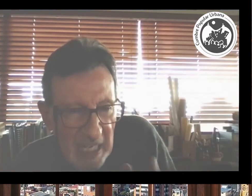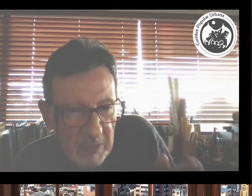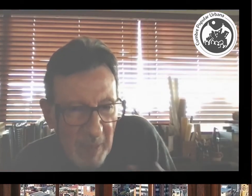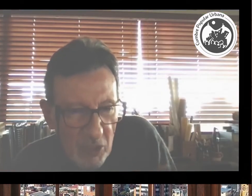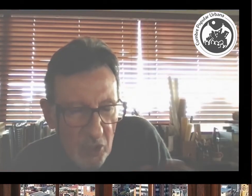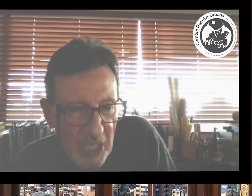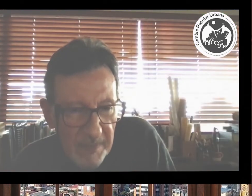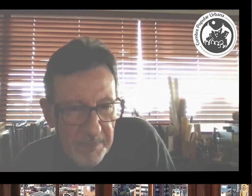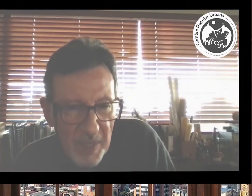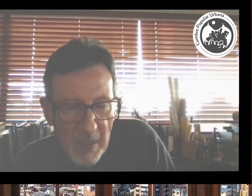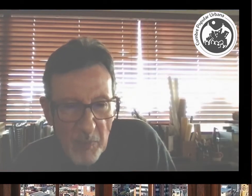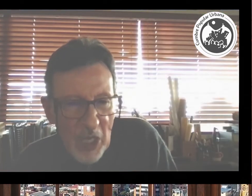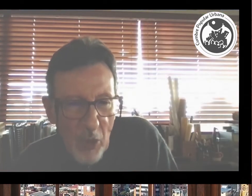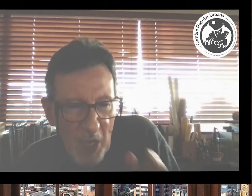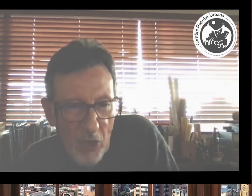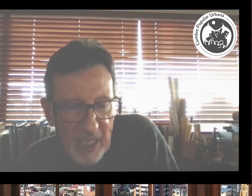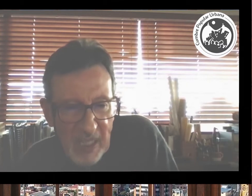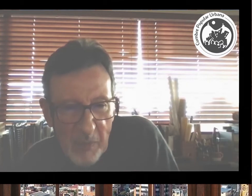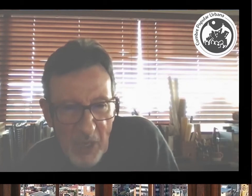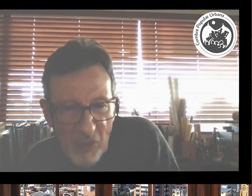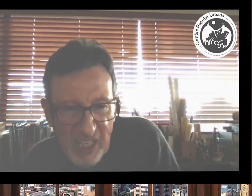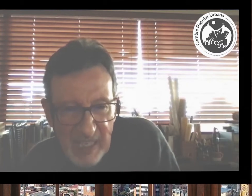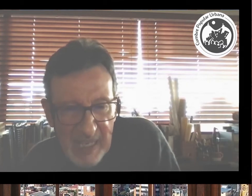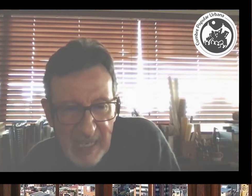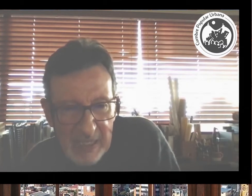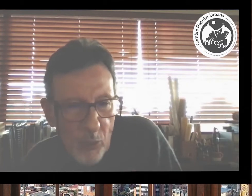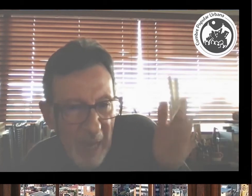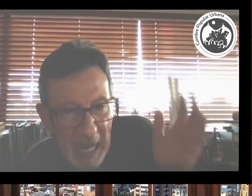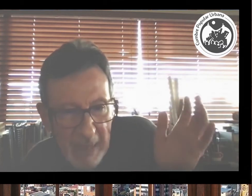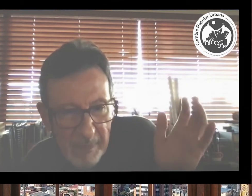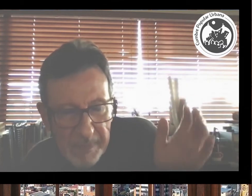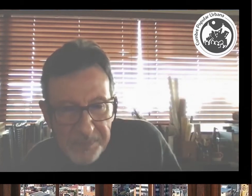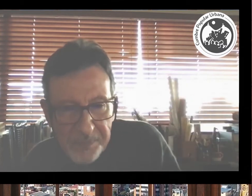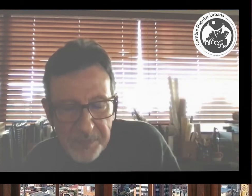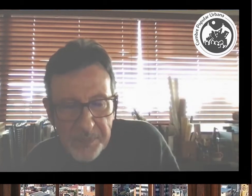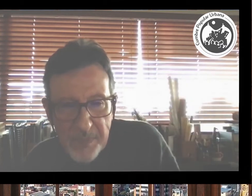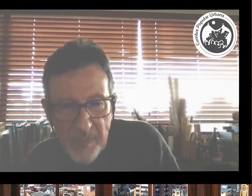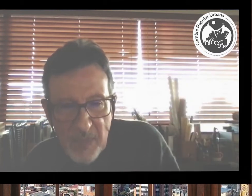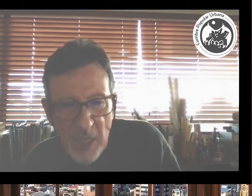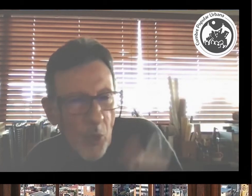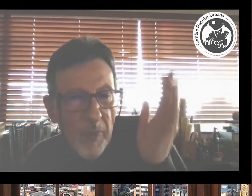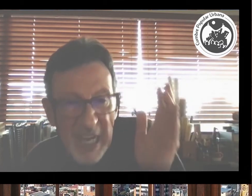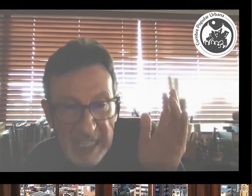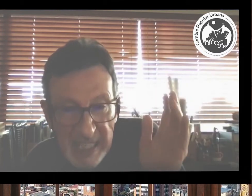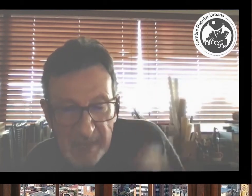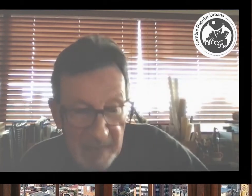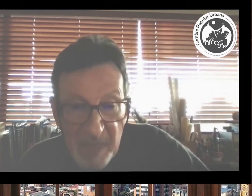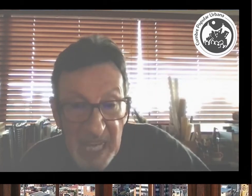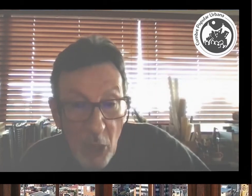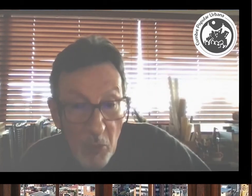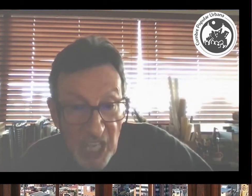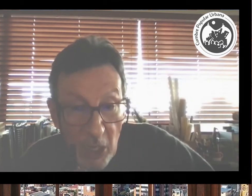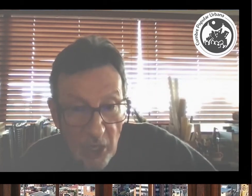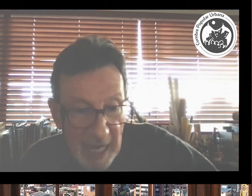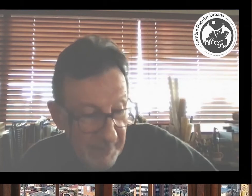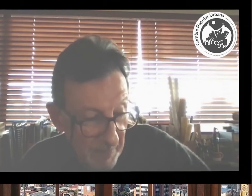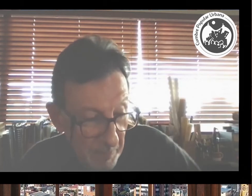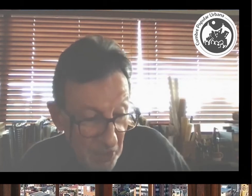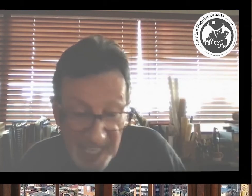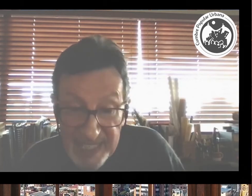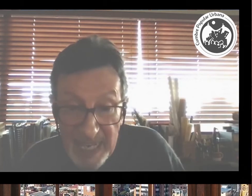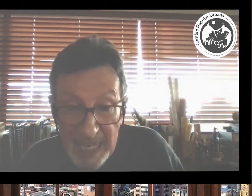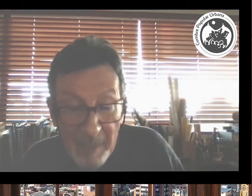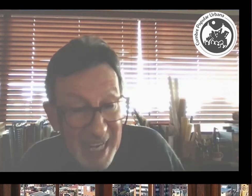ciudad tan espantosa pues lo mejor que podemos hacer es tumbar la y volverla a hacer y mire cómo se logra